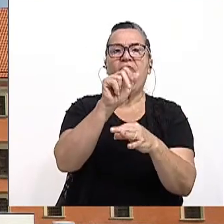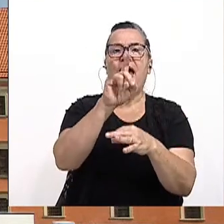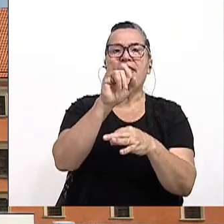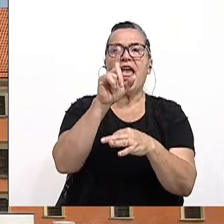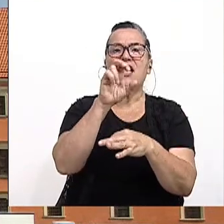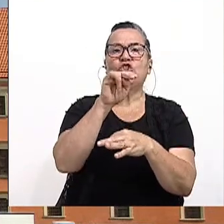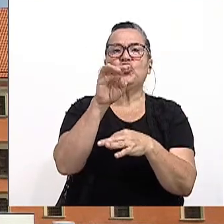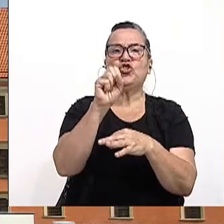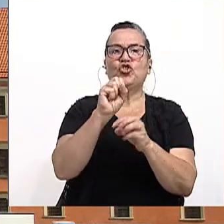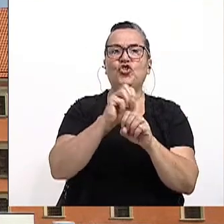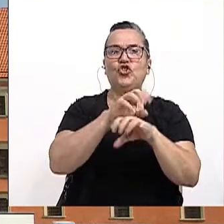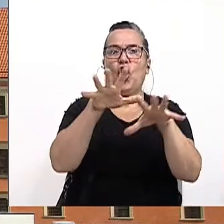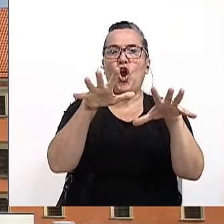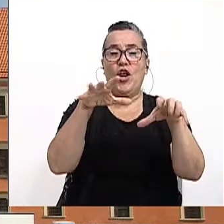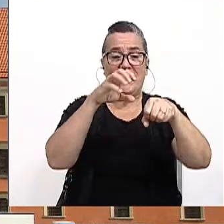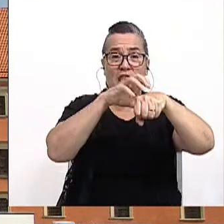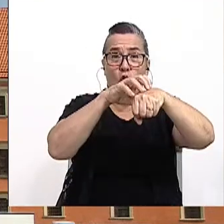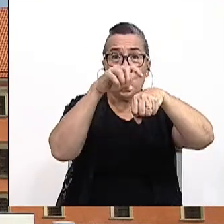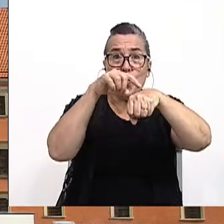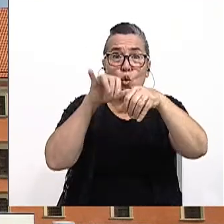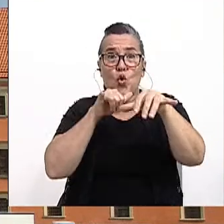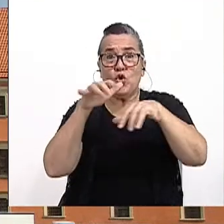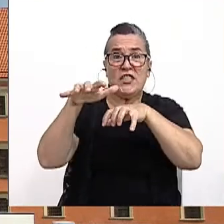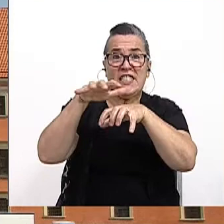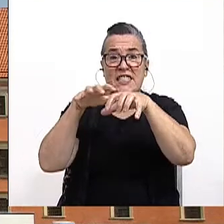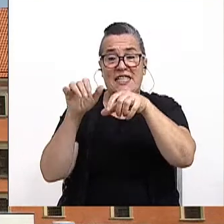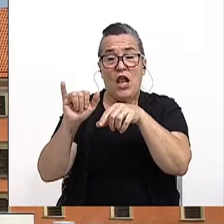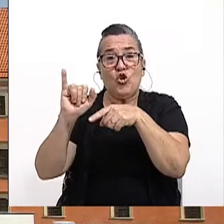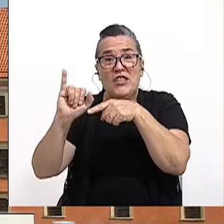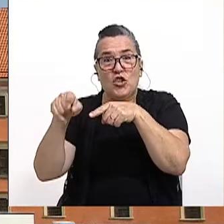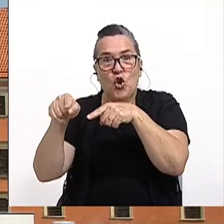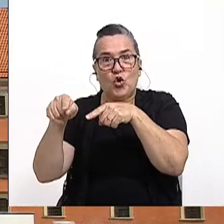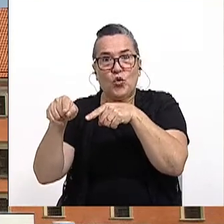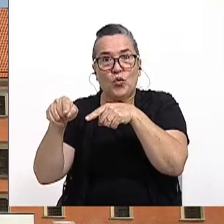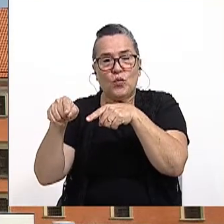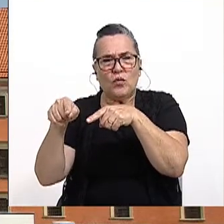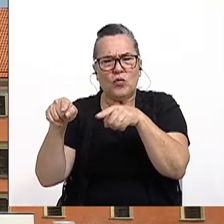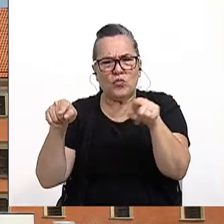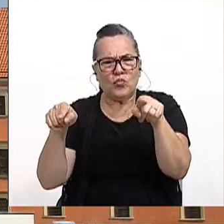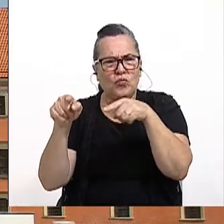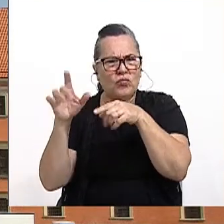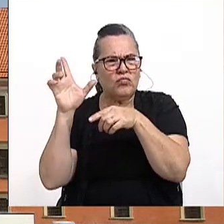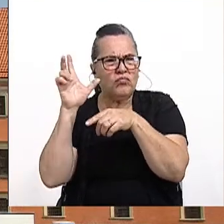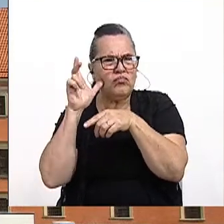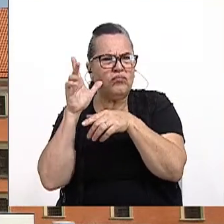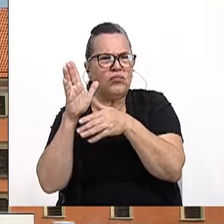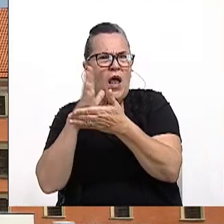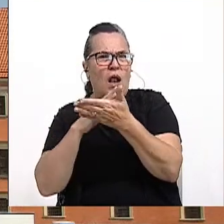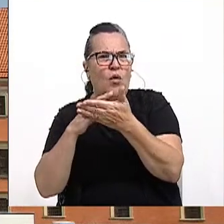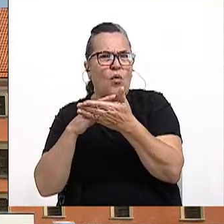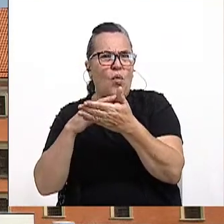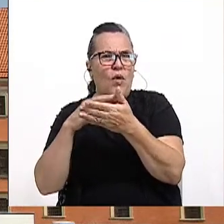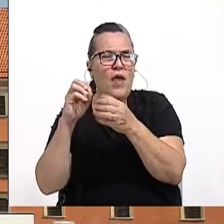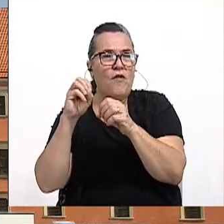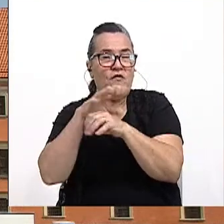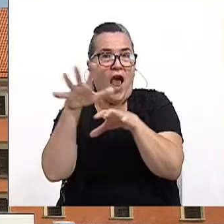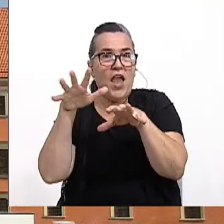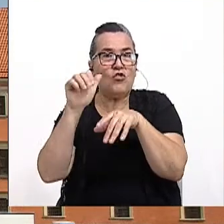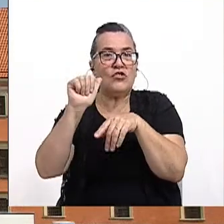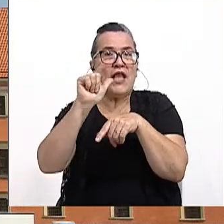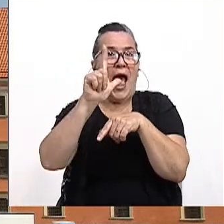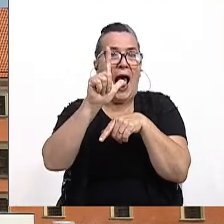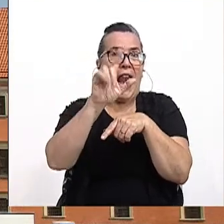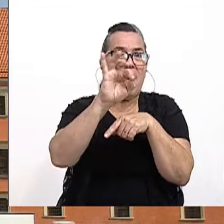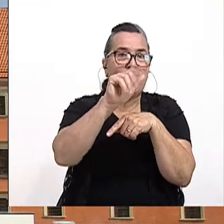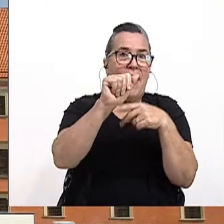que emiten los núcleos inestables de estos isótopos. ¿Han escuchado hablar algo de los rayos alfa, beta